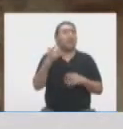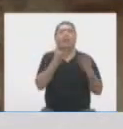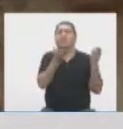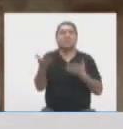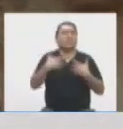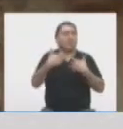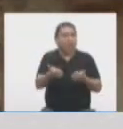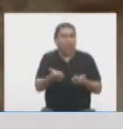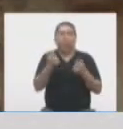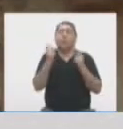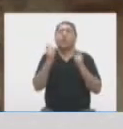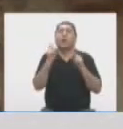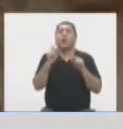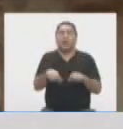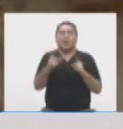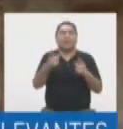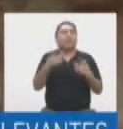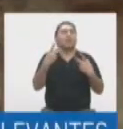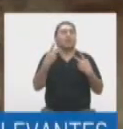base sino también de estos